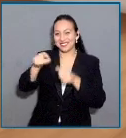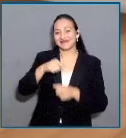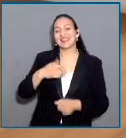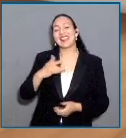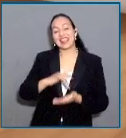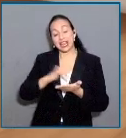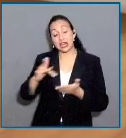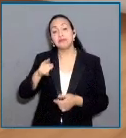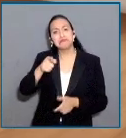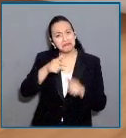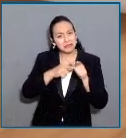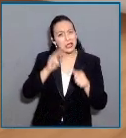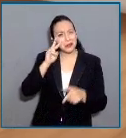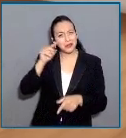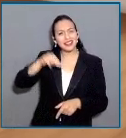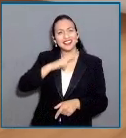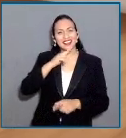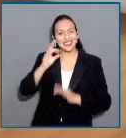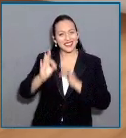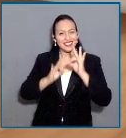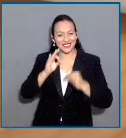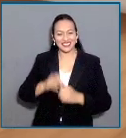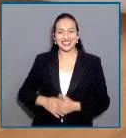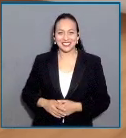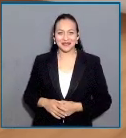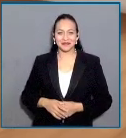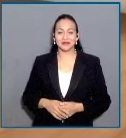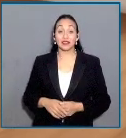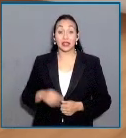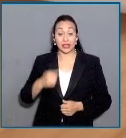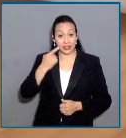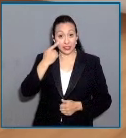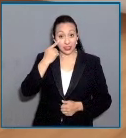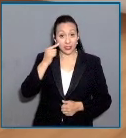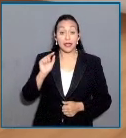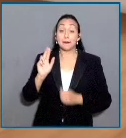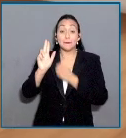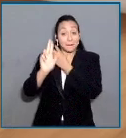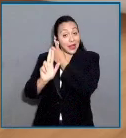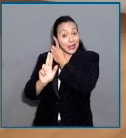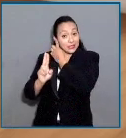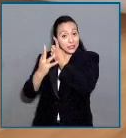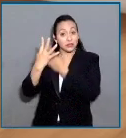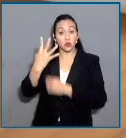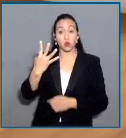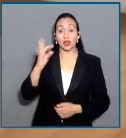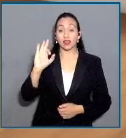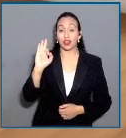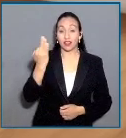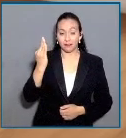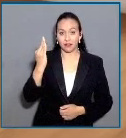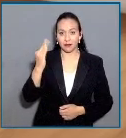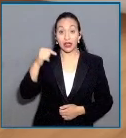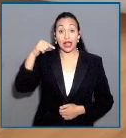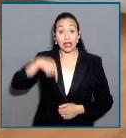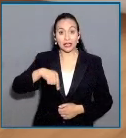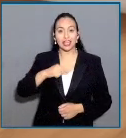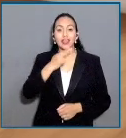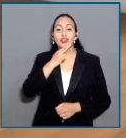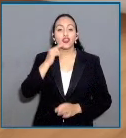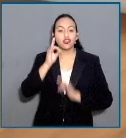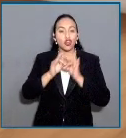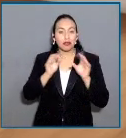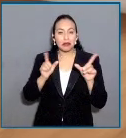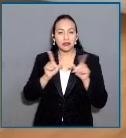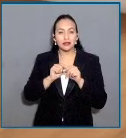en nuestra señal. Le damos a conocer que a partir de este martes 4 de febrero, nuestro corte informativo se transmitirá en su